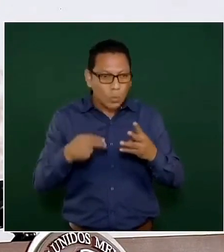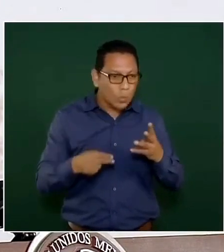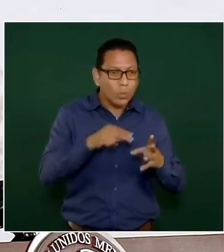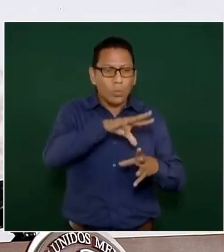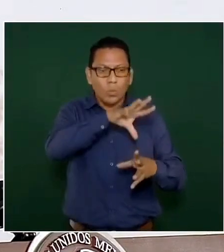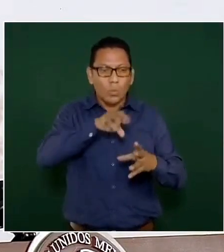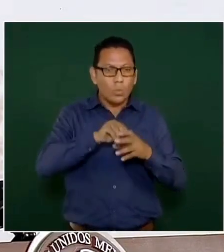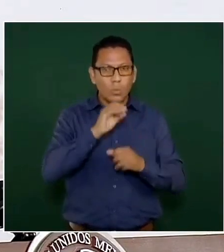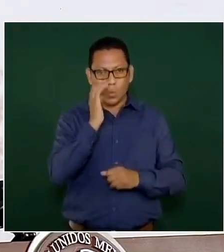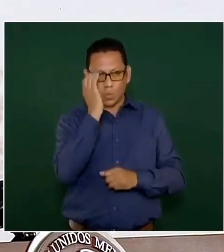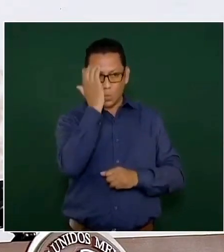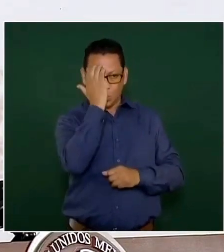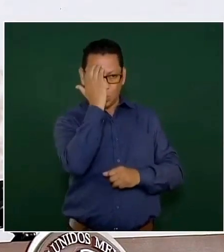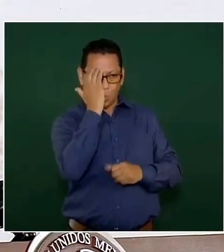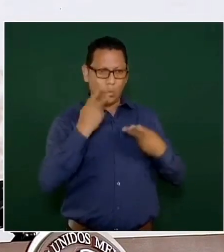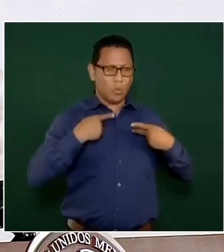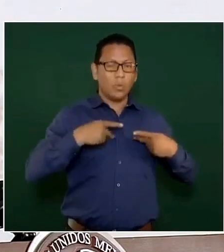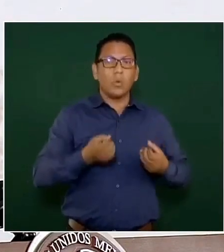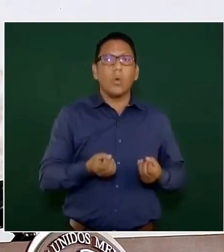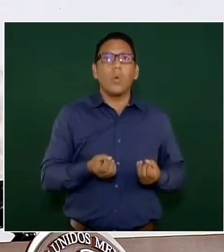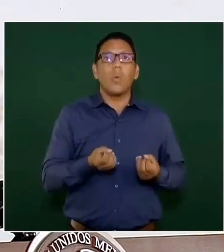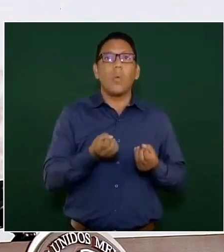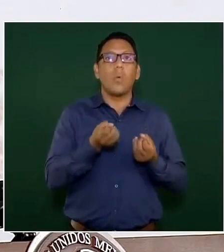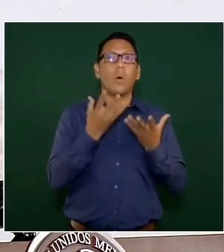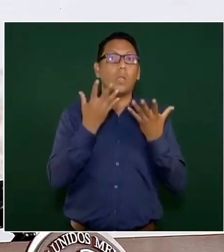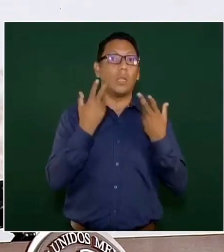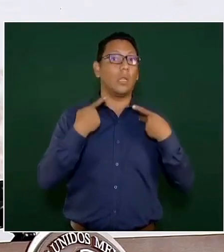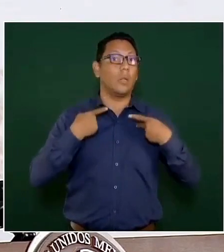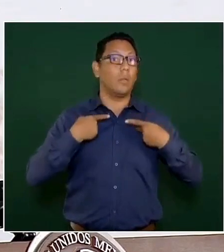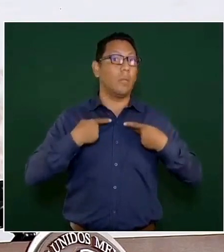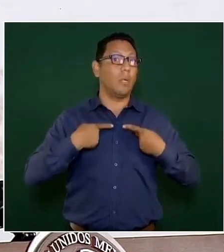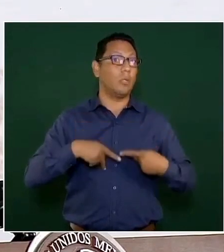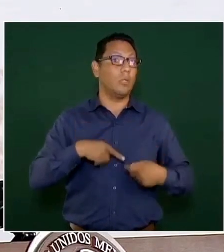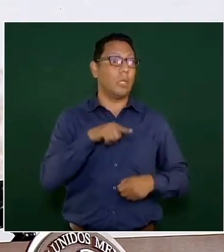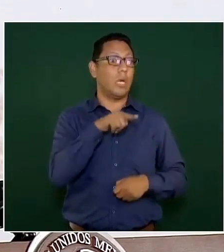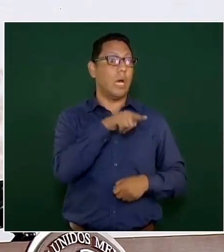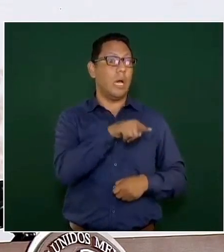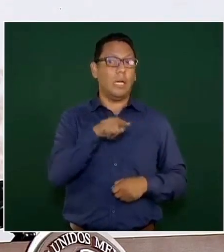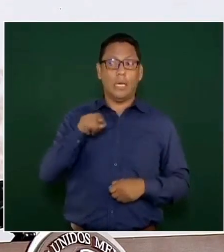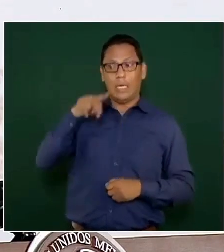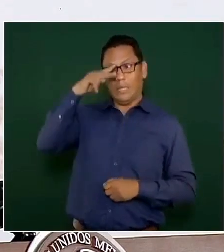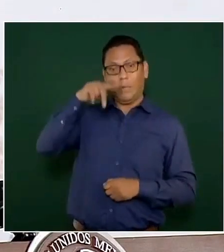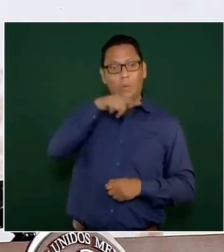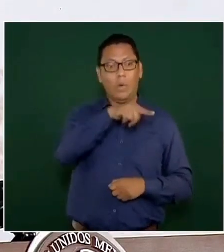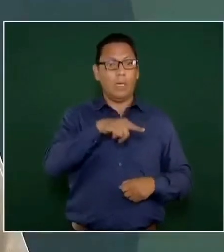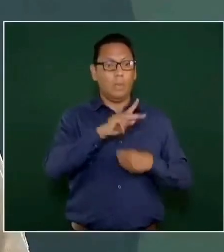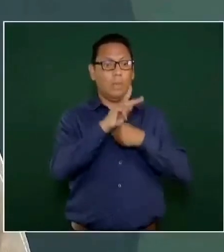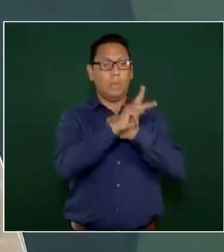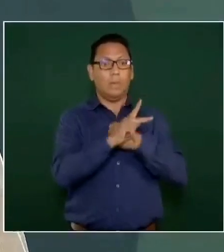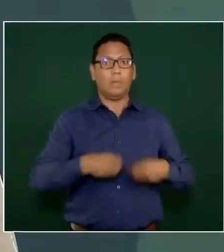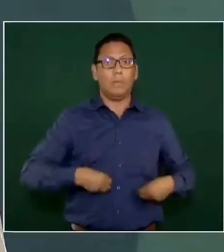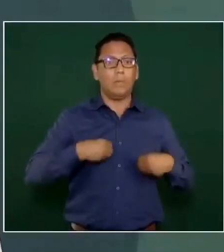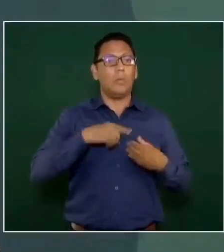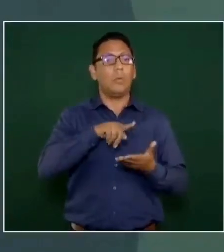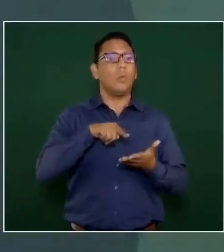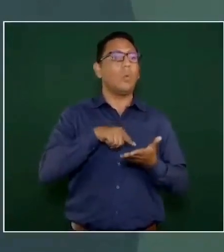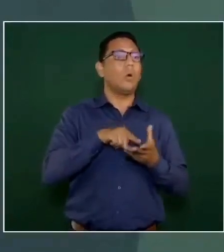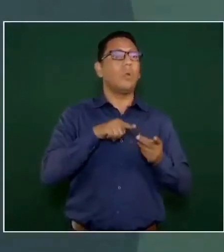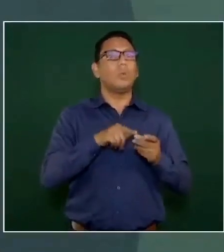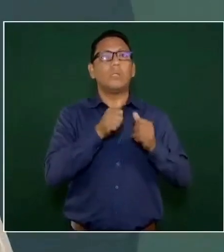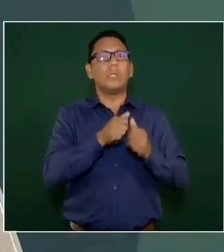tener conocimiento sobre cuántas eran las personas mexicanas que estaban en el país, cuál era su situación, su localización y cuáles eran